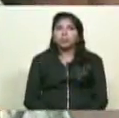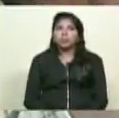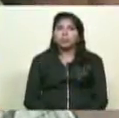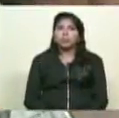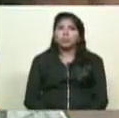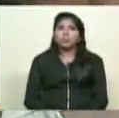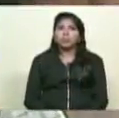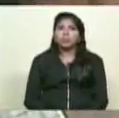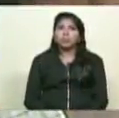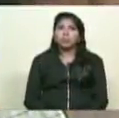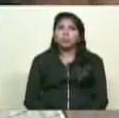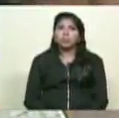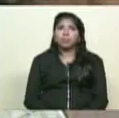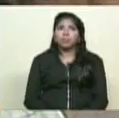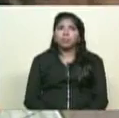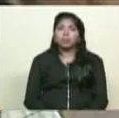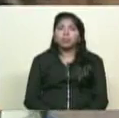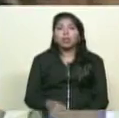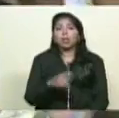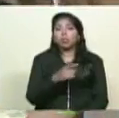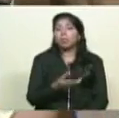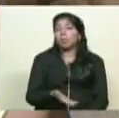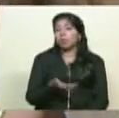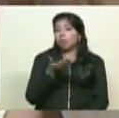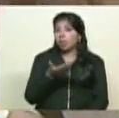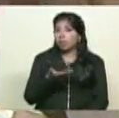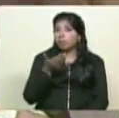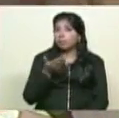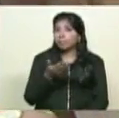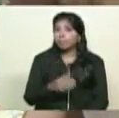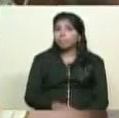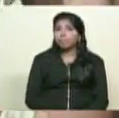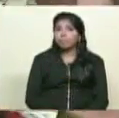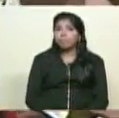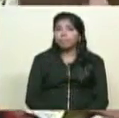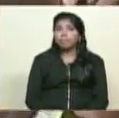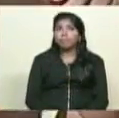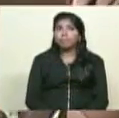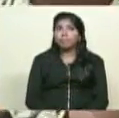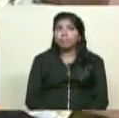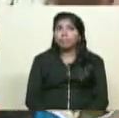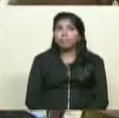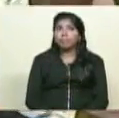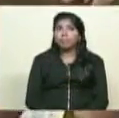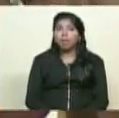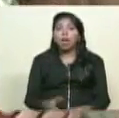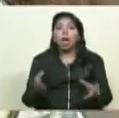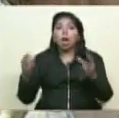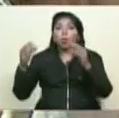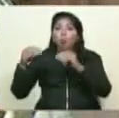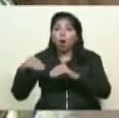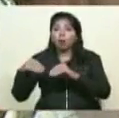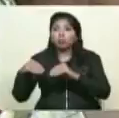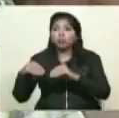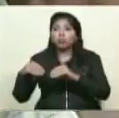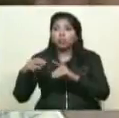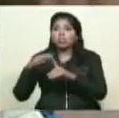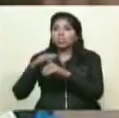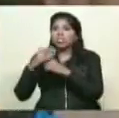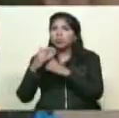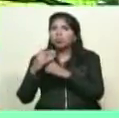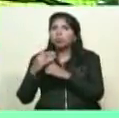los genéricos. Entonces, eso es importante que se revise y se adecue esas leyes a la realidad actual de Venezuela. Bueno,